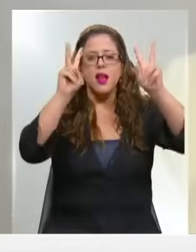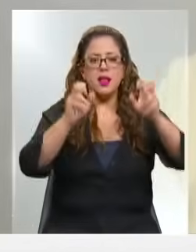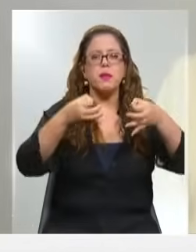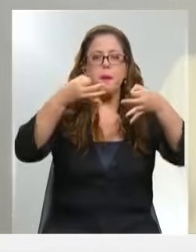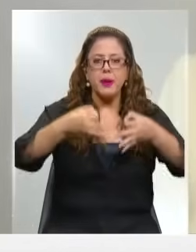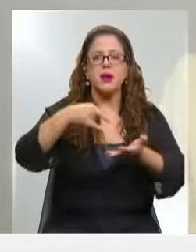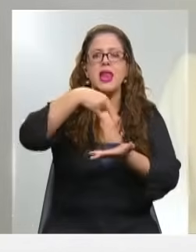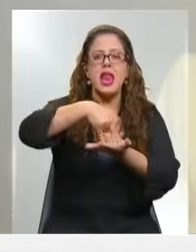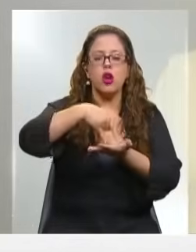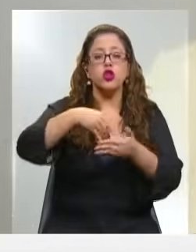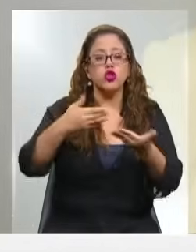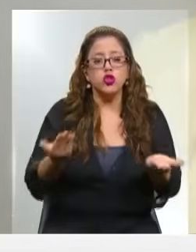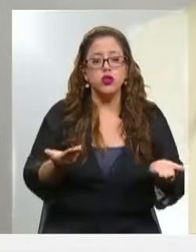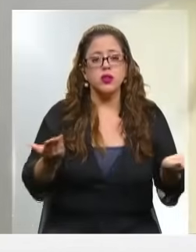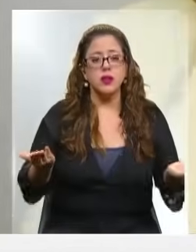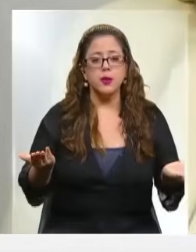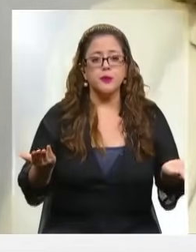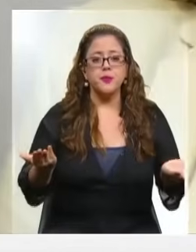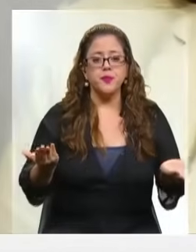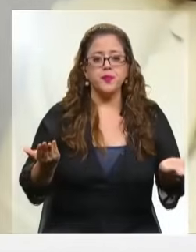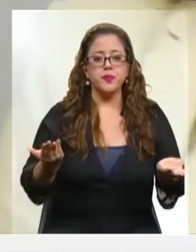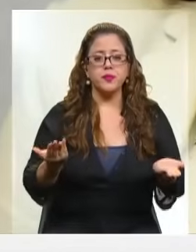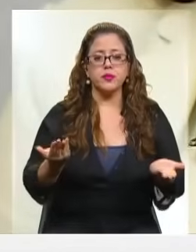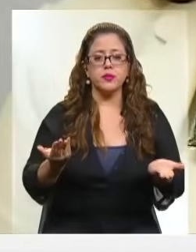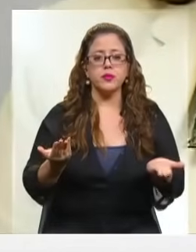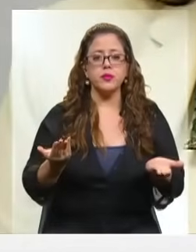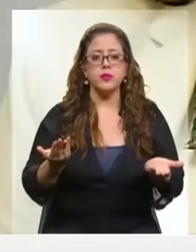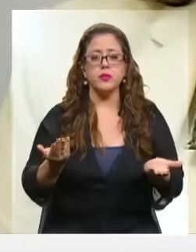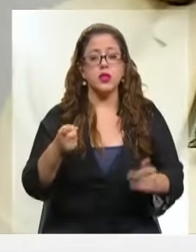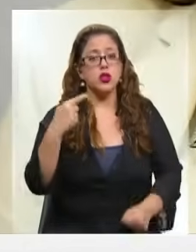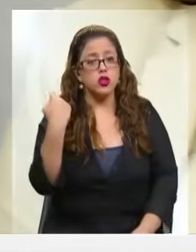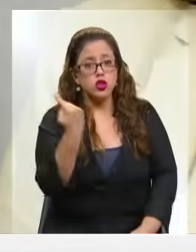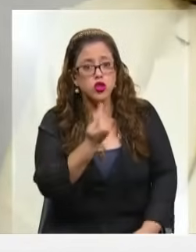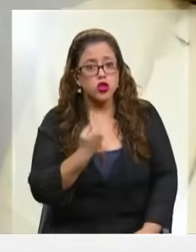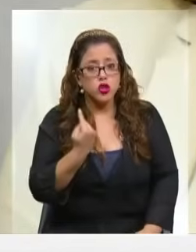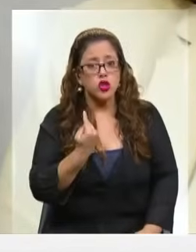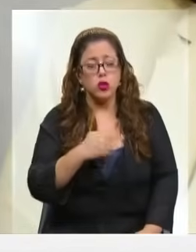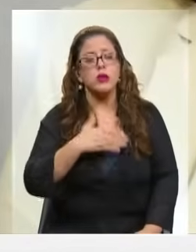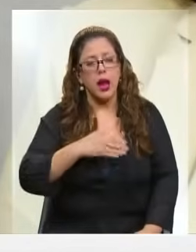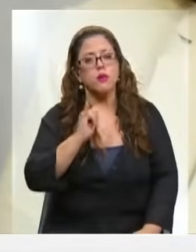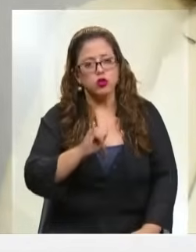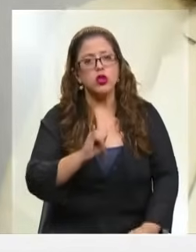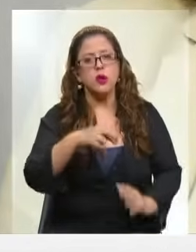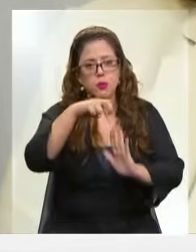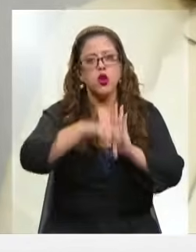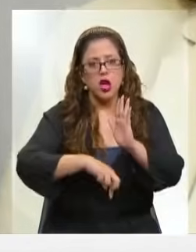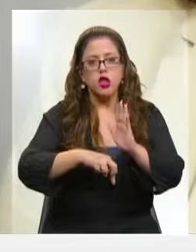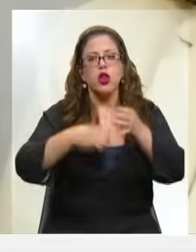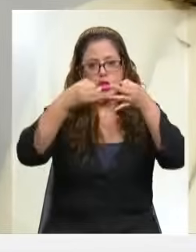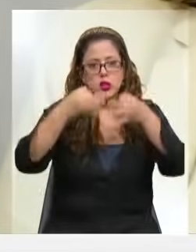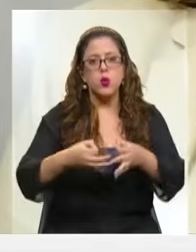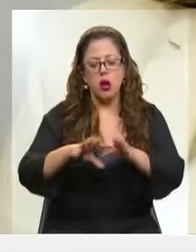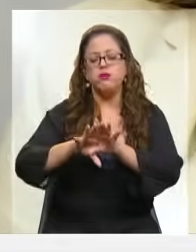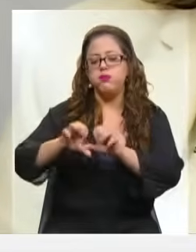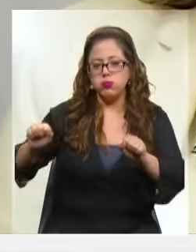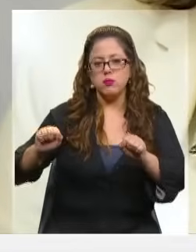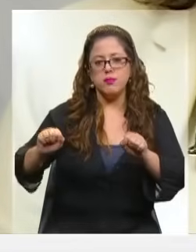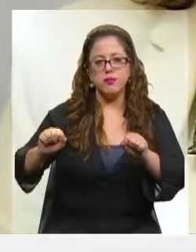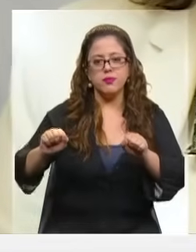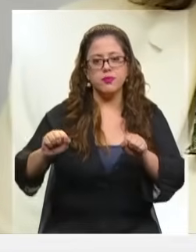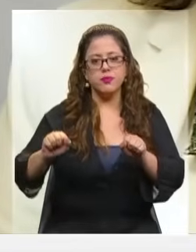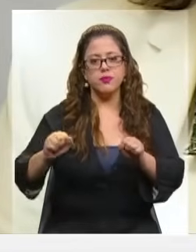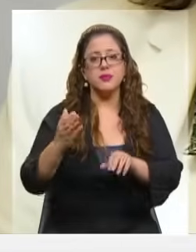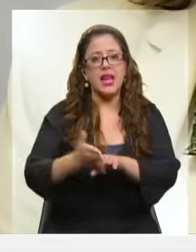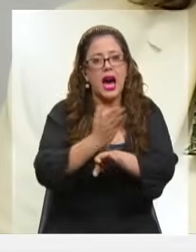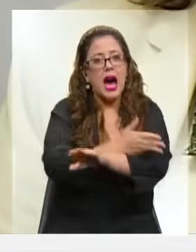por lo tanto, nuestra intención es sacar los proyectos de seguridad a los cuales estamos comprometidos antes